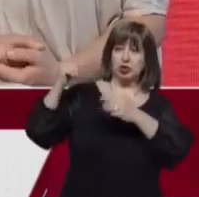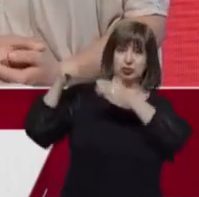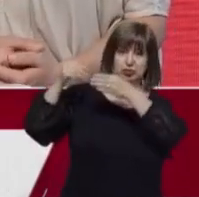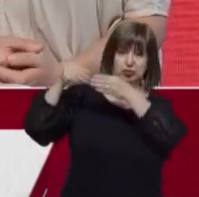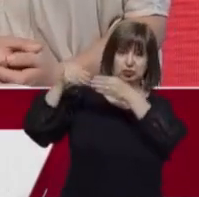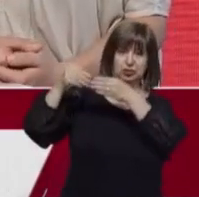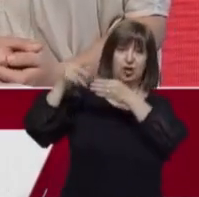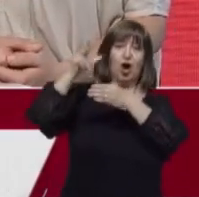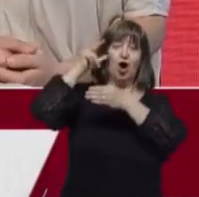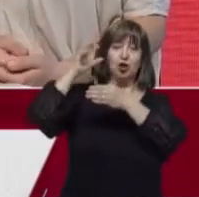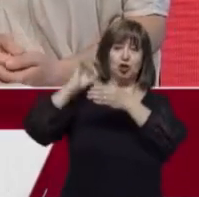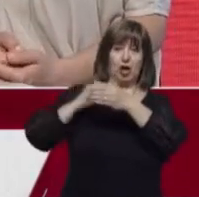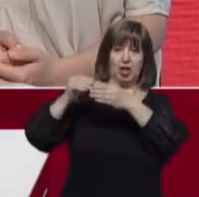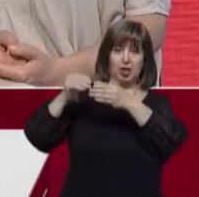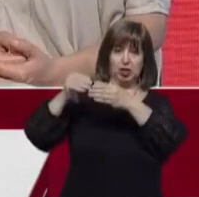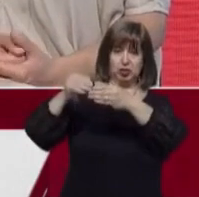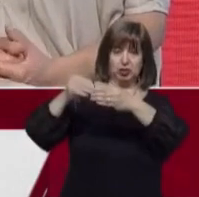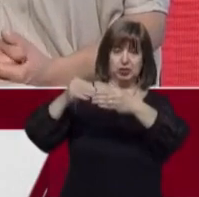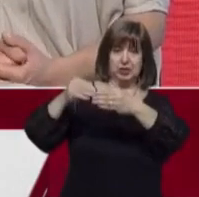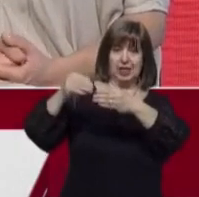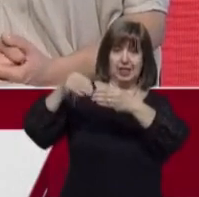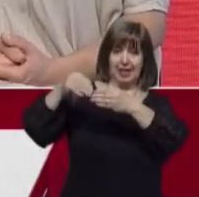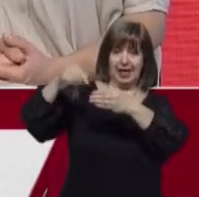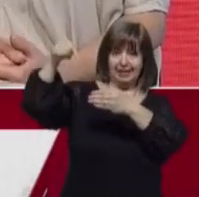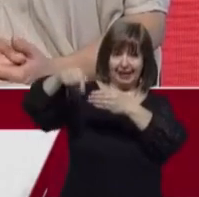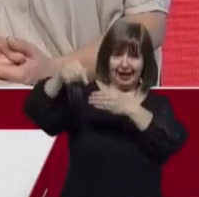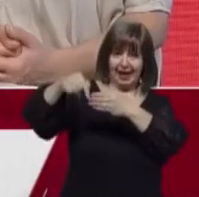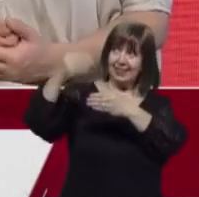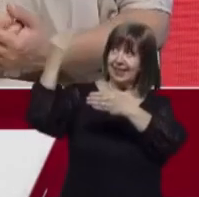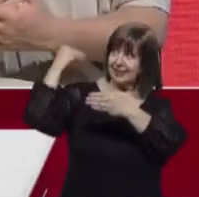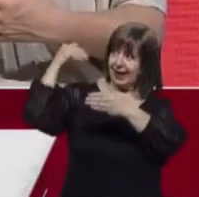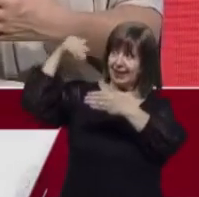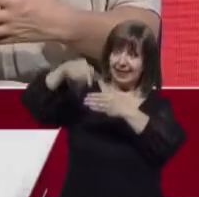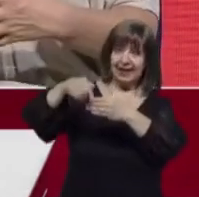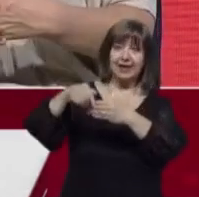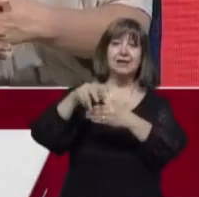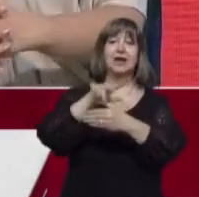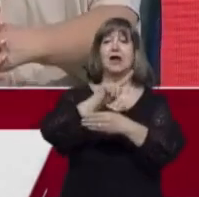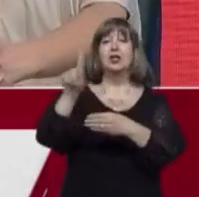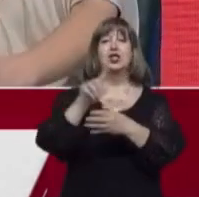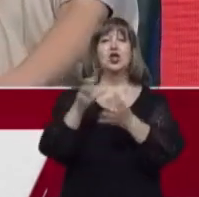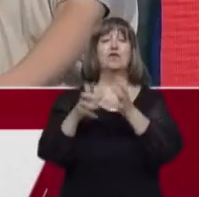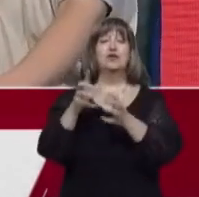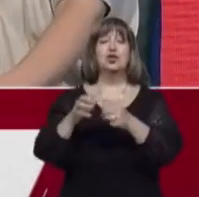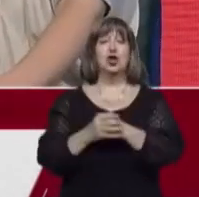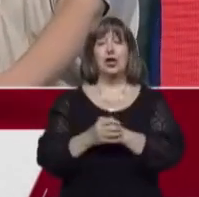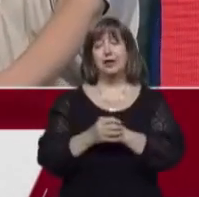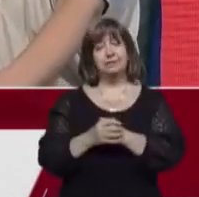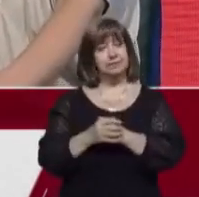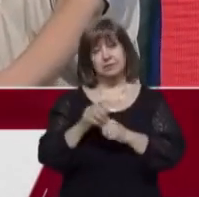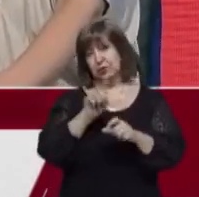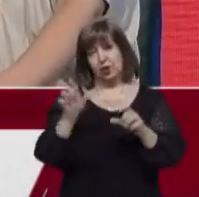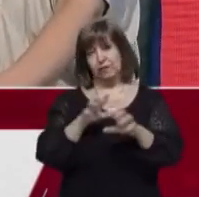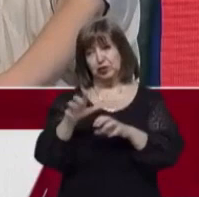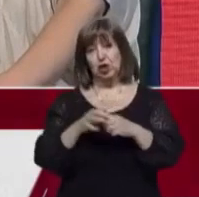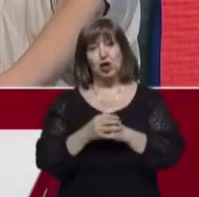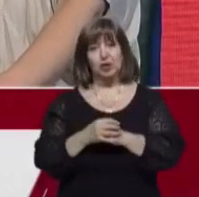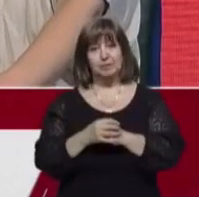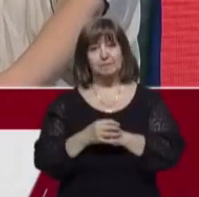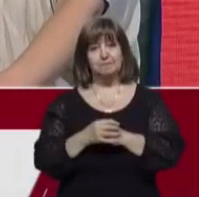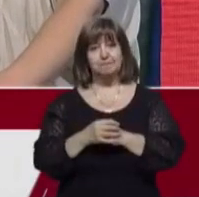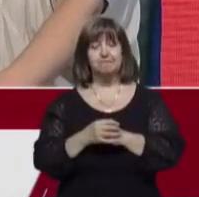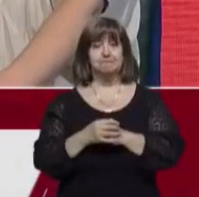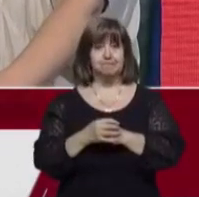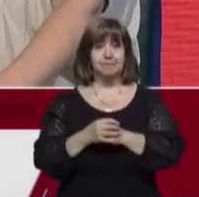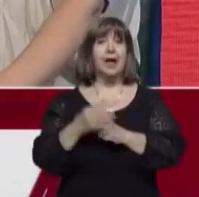obviamente que se tenía que hacer un seguimiento, de que es este justo seguimiento que el INADI no hizo durante un montón de tiempo. Bueno, chicos, a